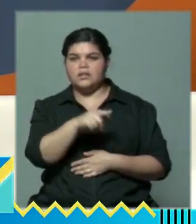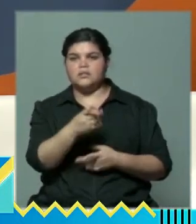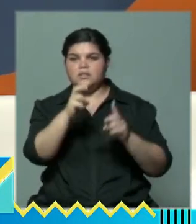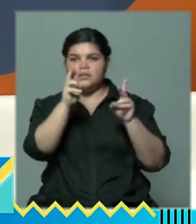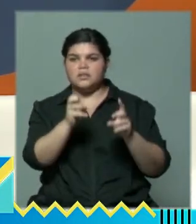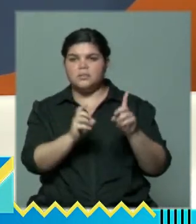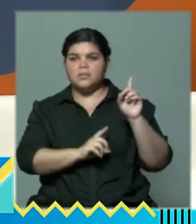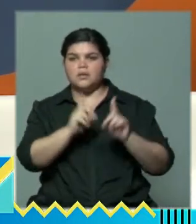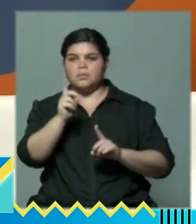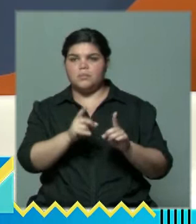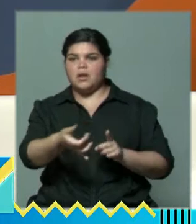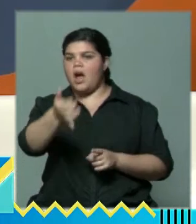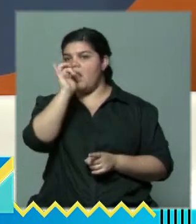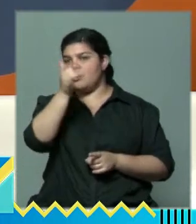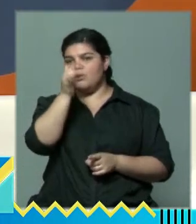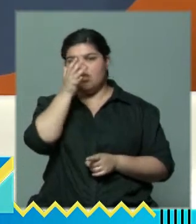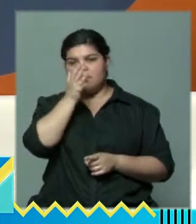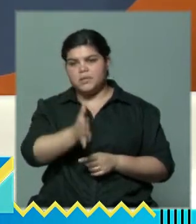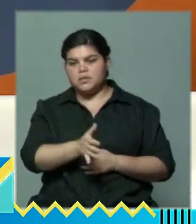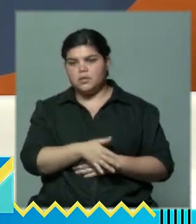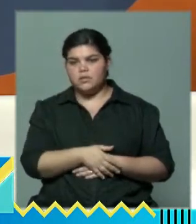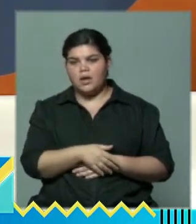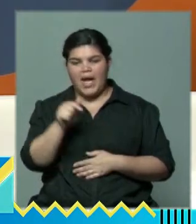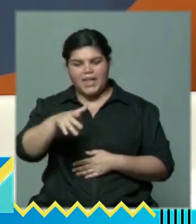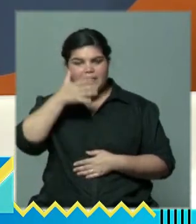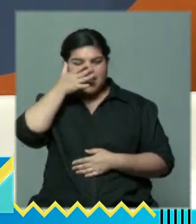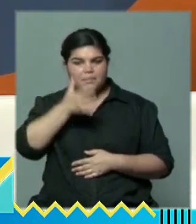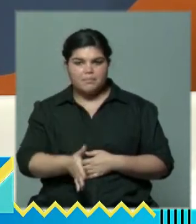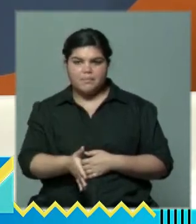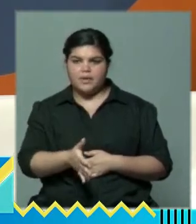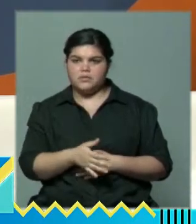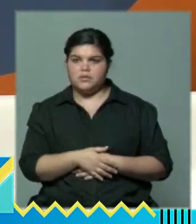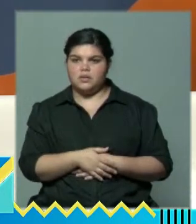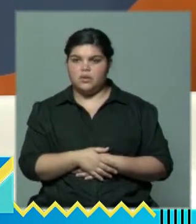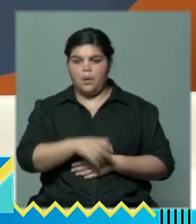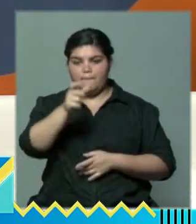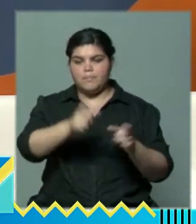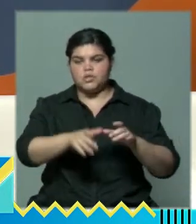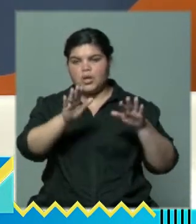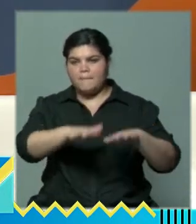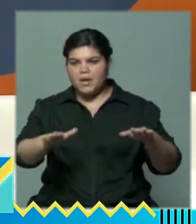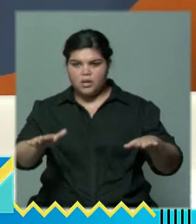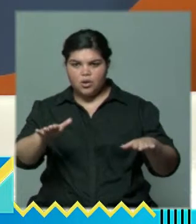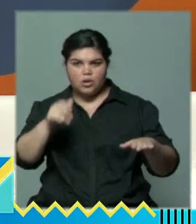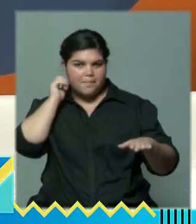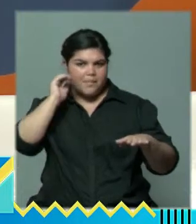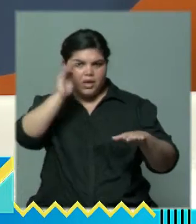de muchos casos de consumo de alcohol, digamos, donde hay un abuso por parte de los menores en consumo de alcohol y termina en situaciones incómodas.